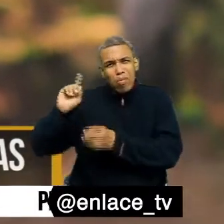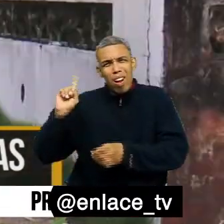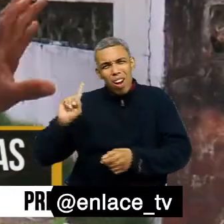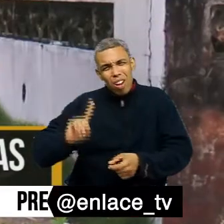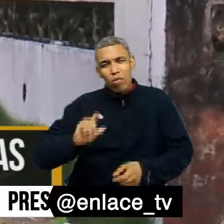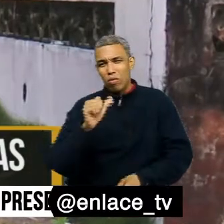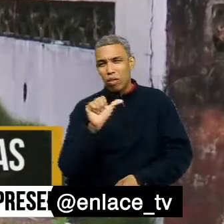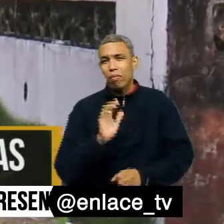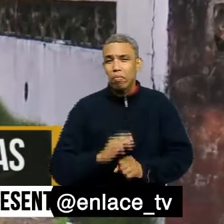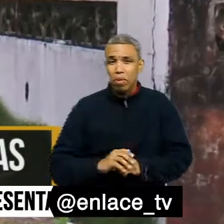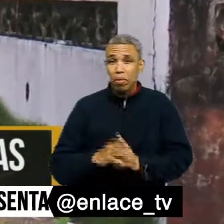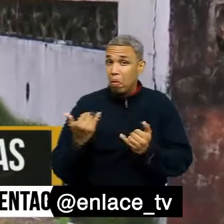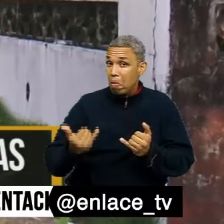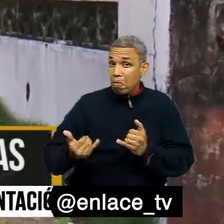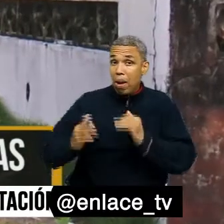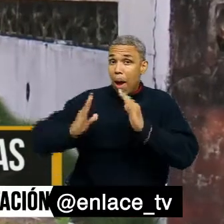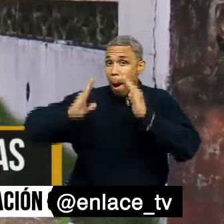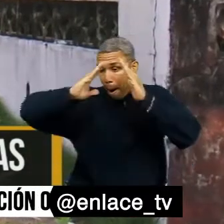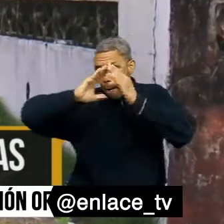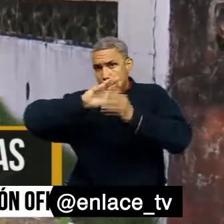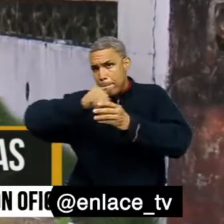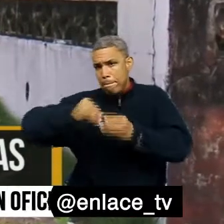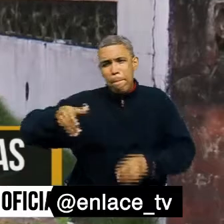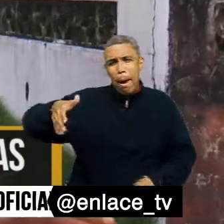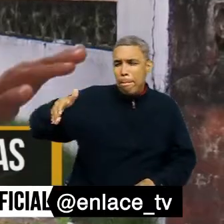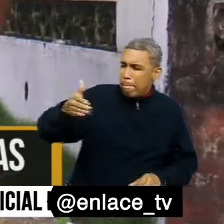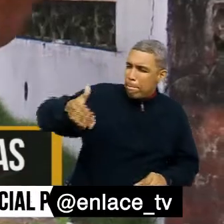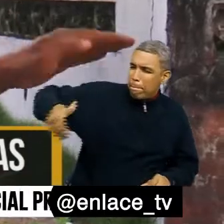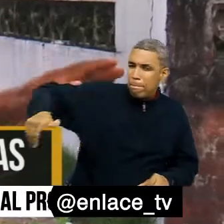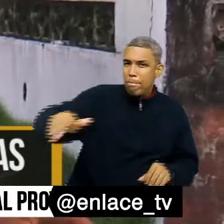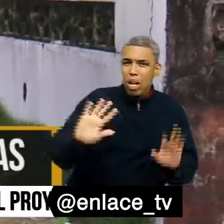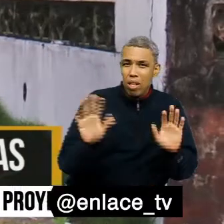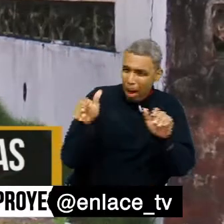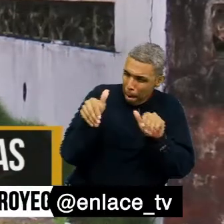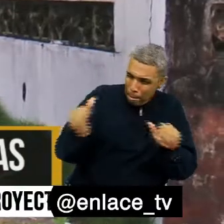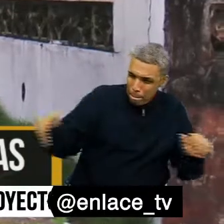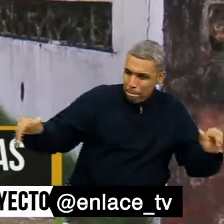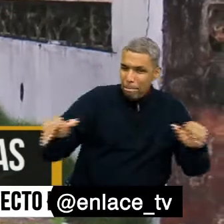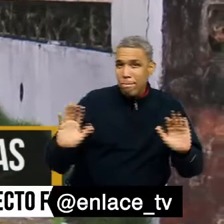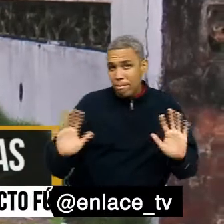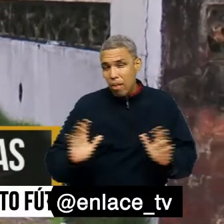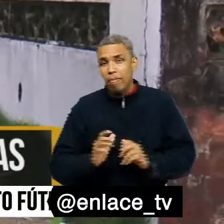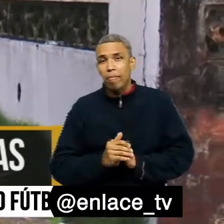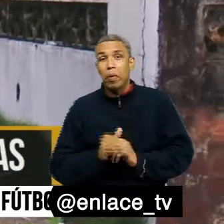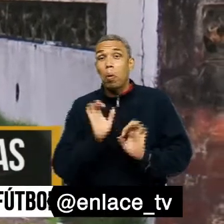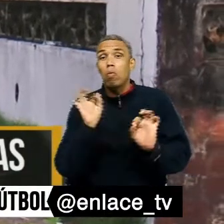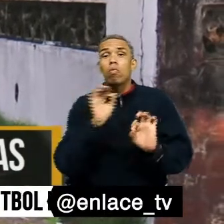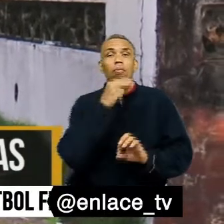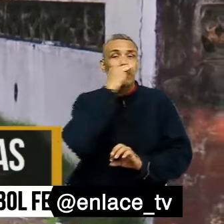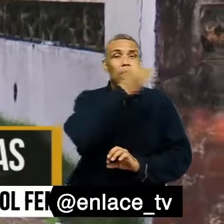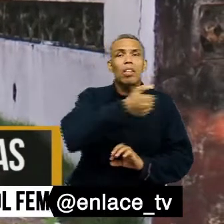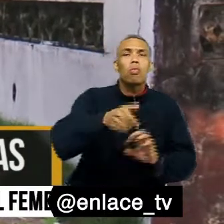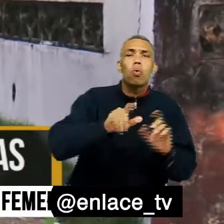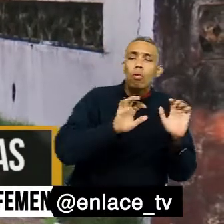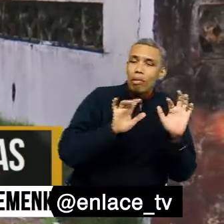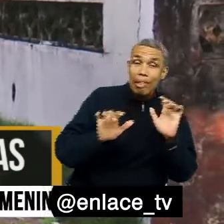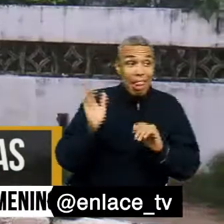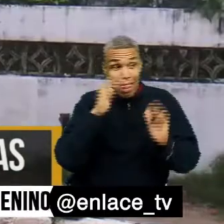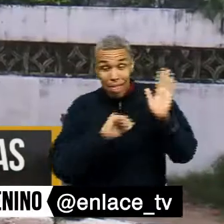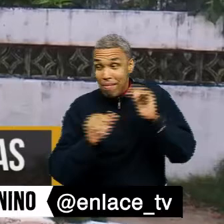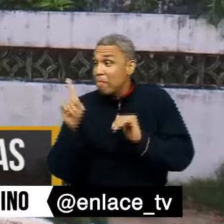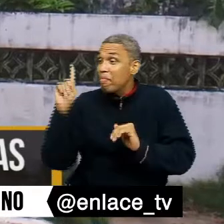inconscientemente y de pronto les puede picar algún animal o por, como le digo, la proliferación del zancudo. Va a generar un dengue o algo